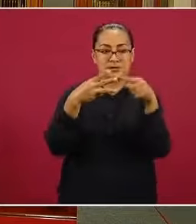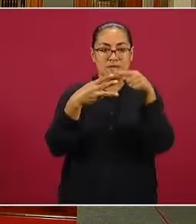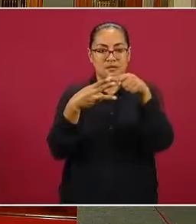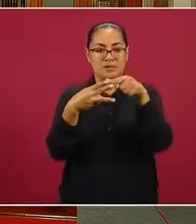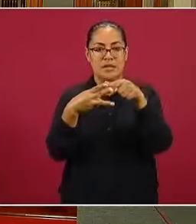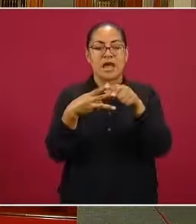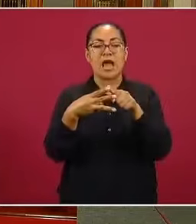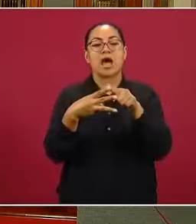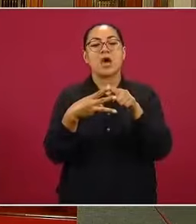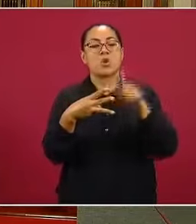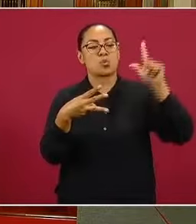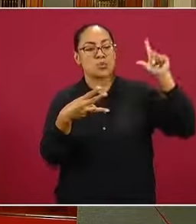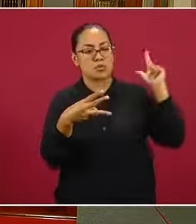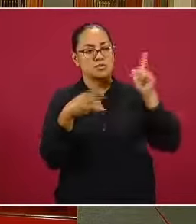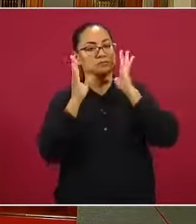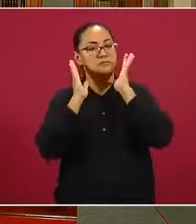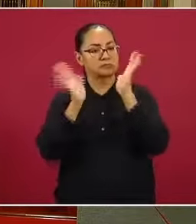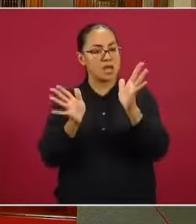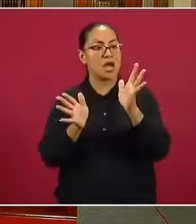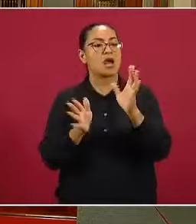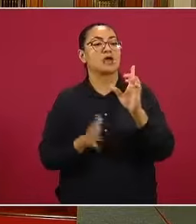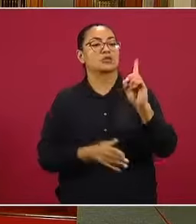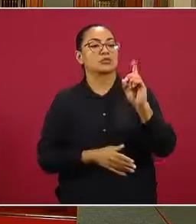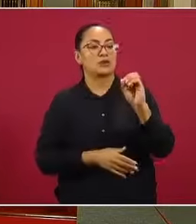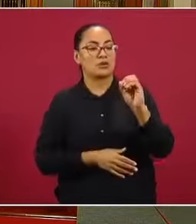se publicó el aviso en el Diario Oficial de México